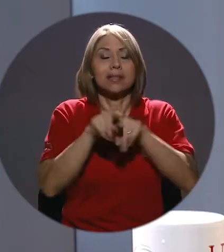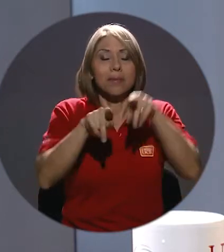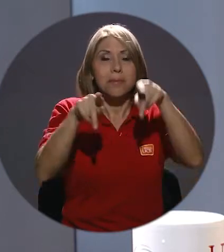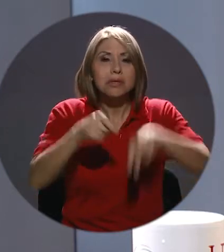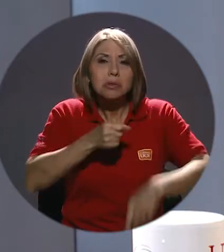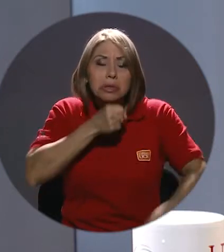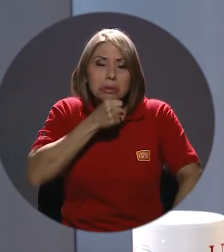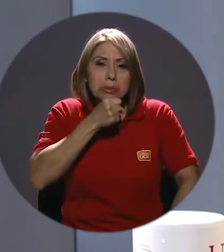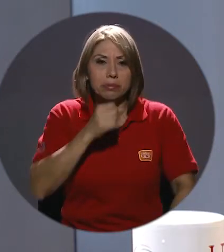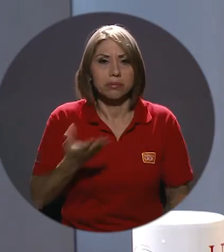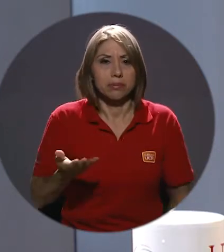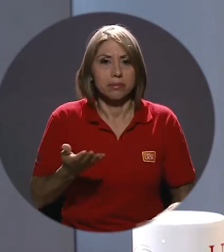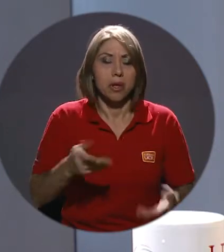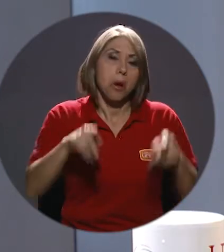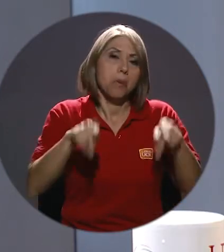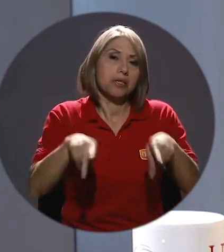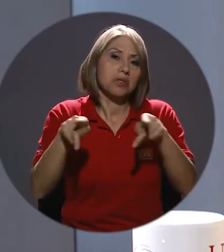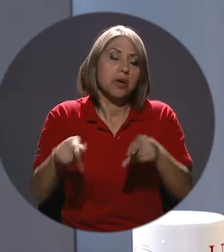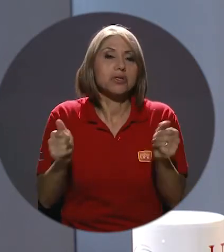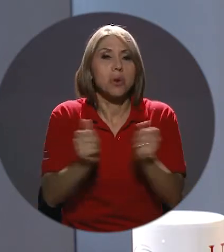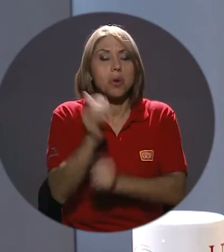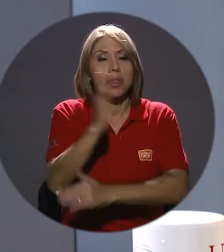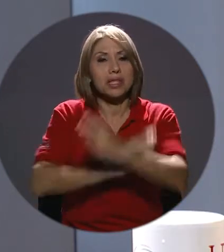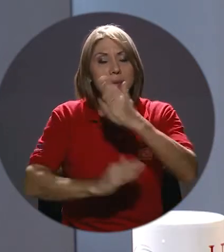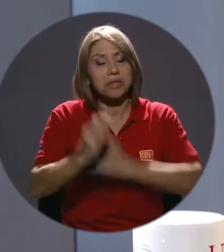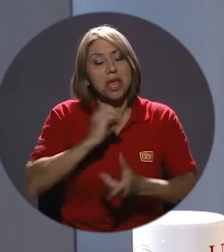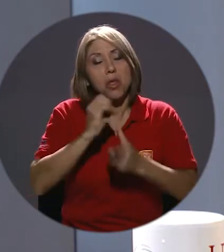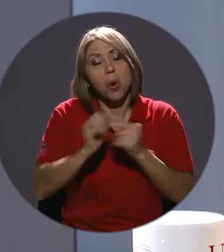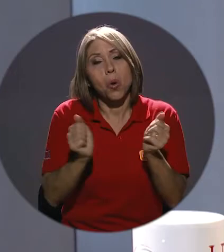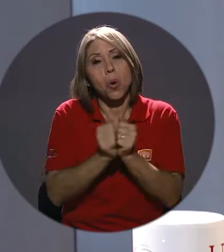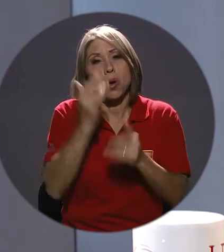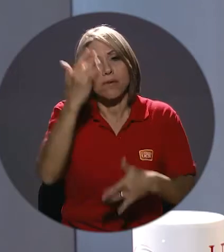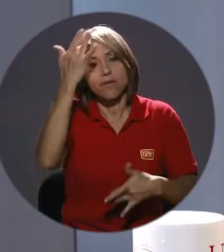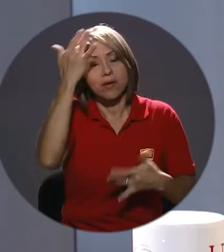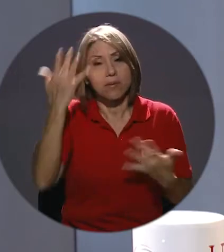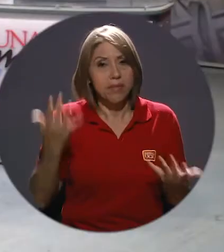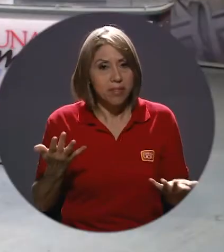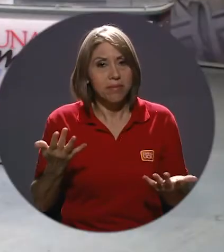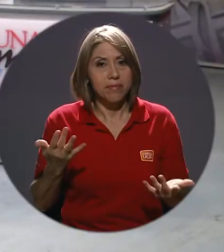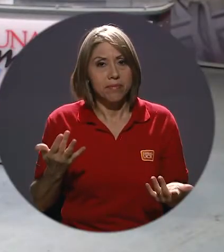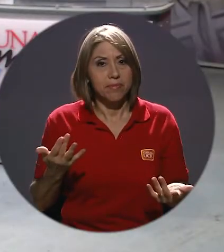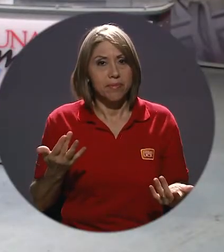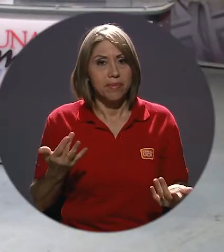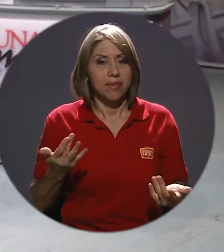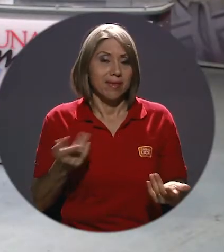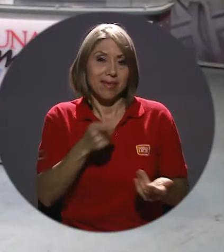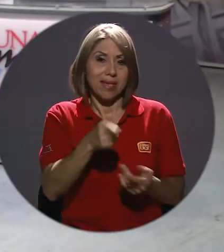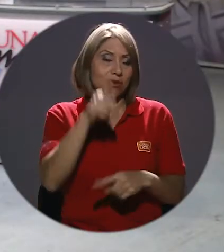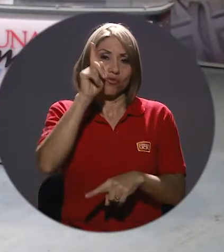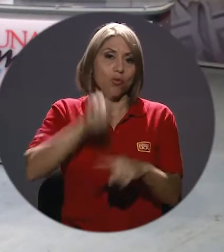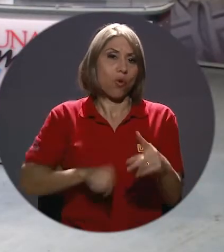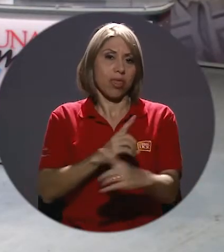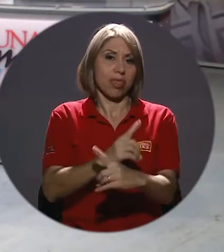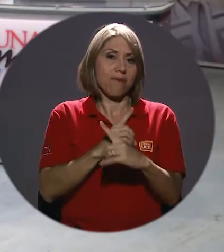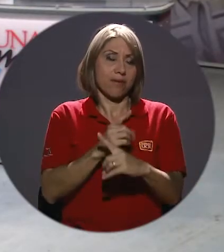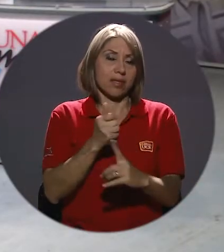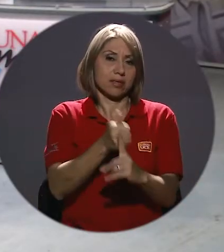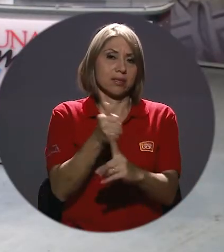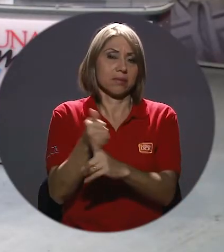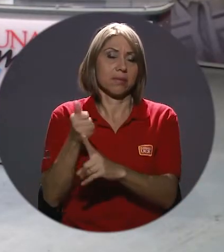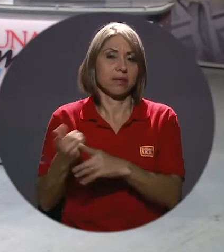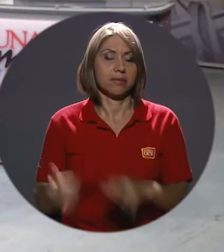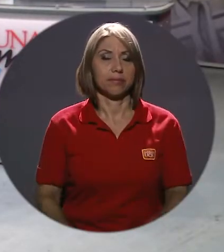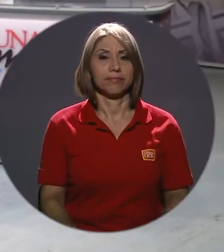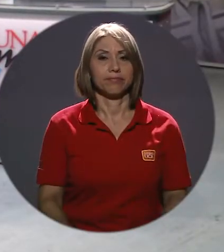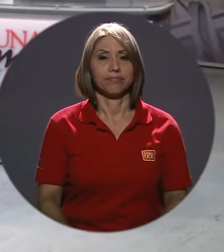adultas mayores en el país, o personas que tienen alguna discapacidad o alguna enfermedad por la cual no se pueden valer por sí mismos. Sí,